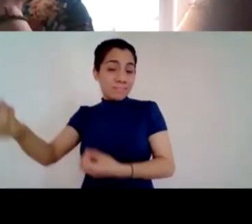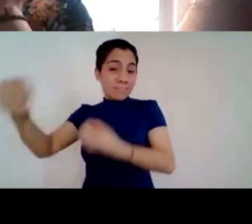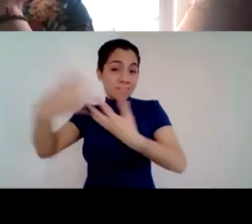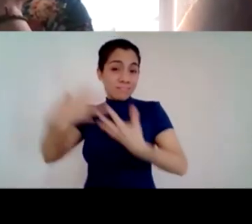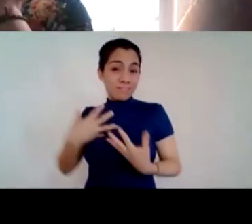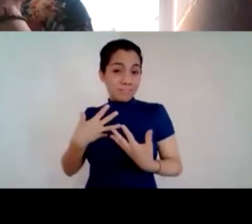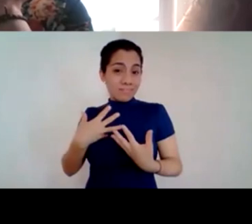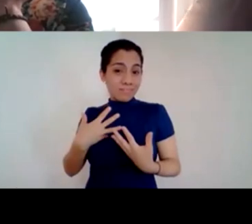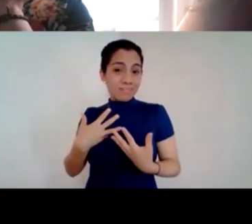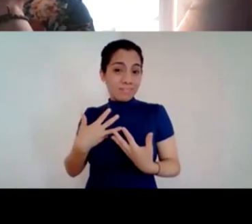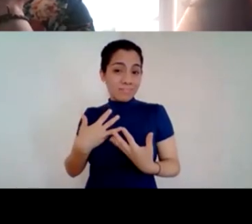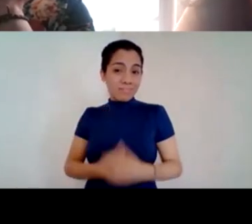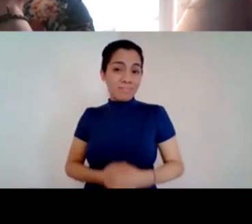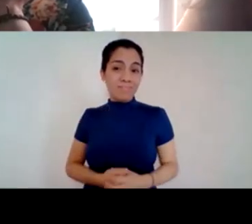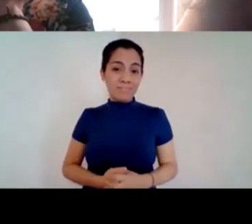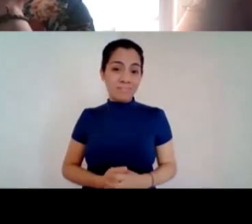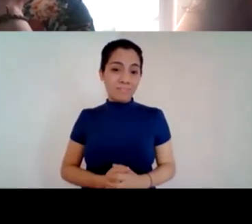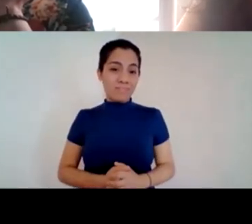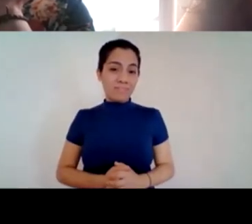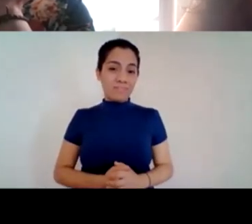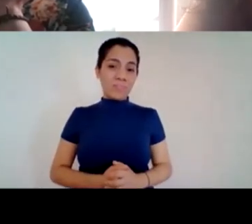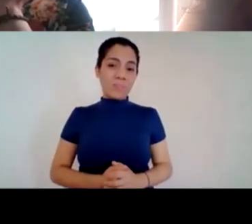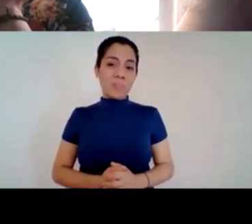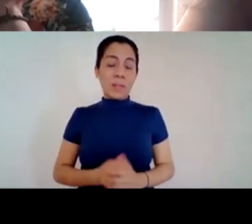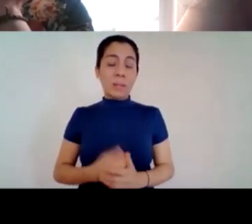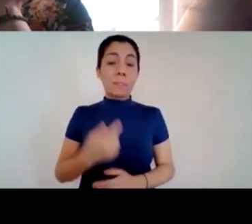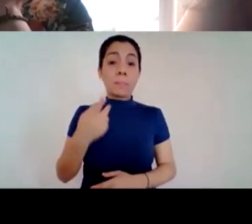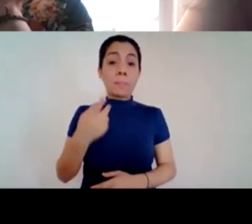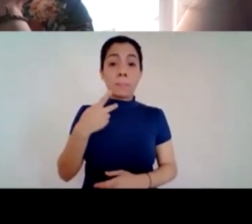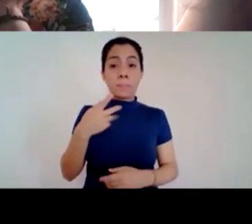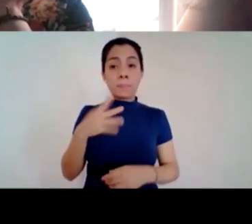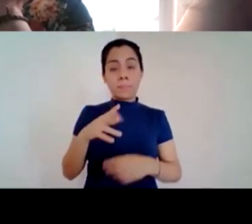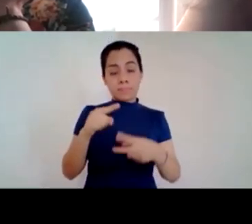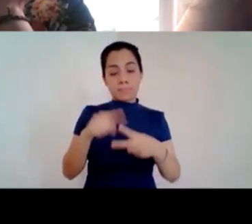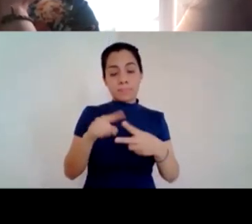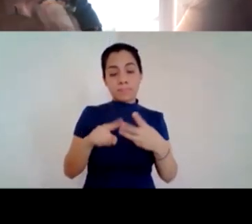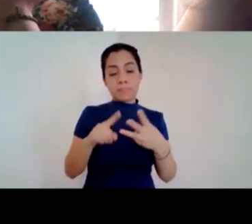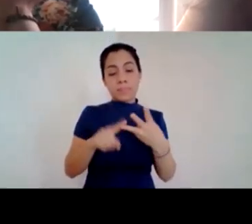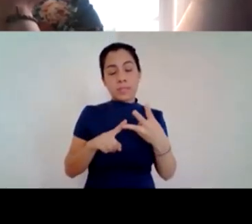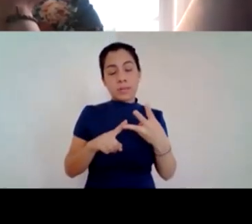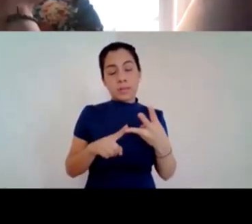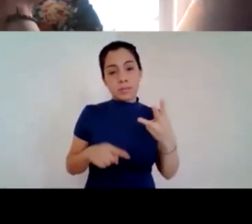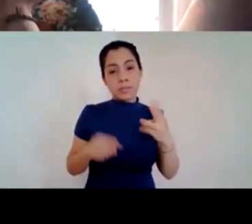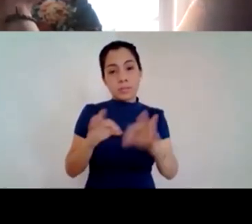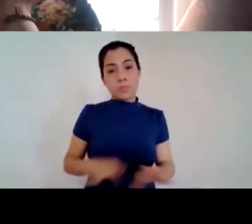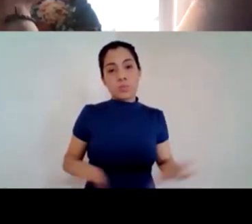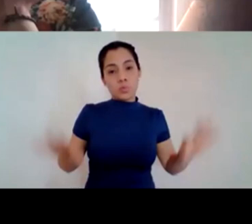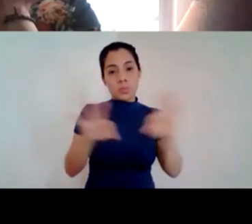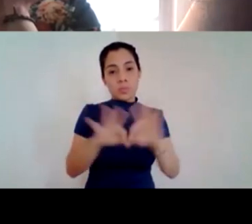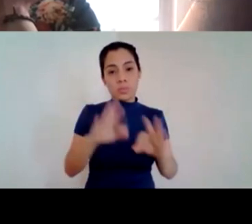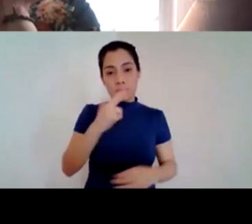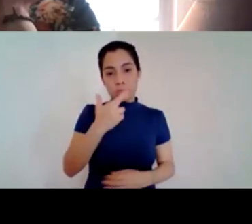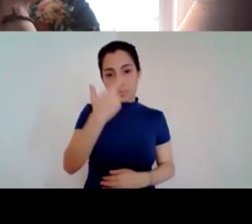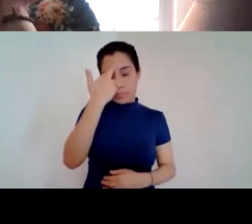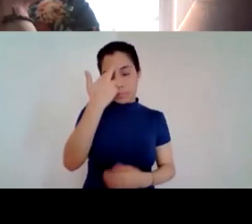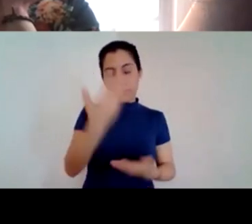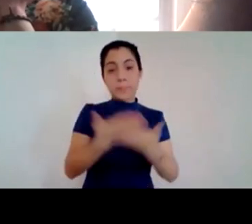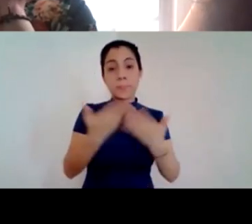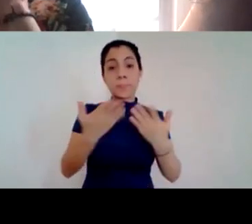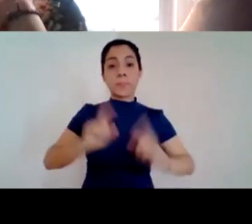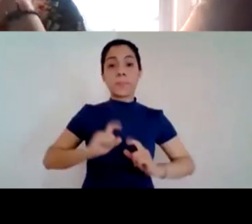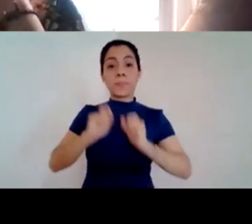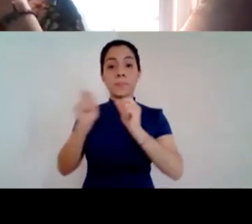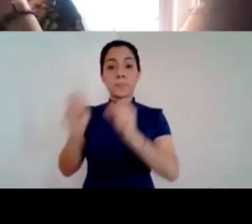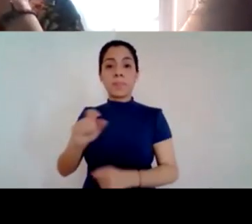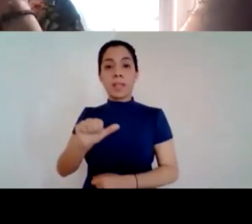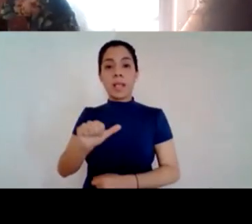es cierto? pero por ahí me parece a importante recordar estos tres tres aspectos muchas gracias Alejandro le voy a dar la palabra a Aranzasú